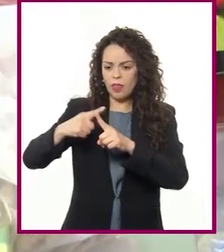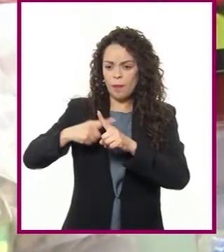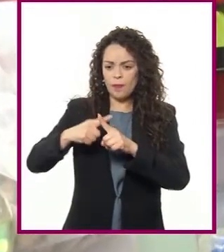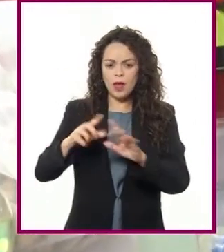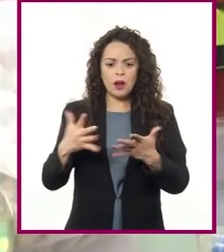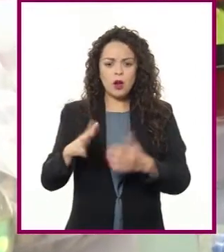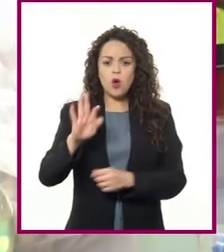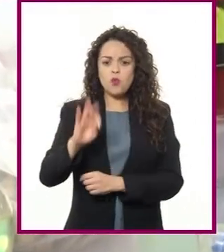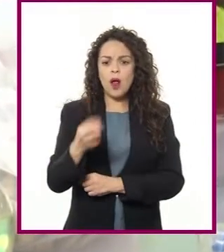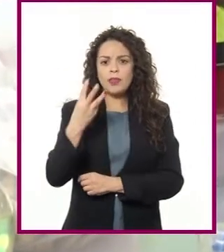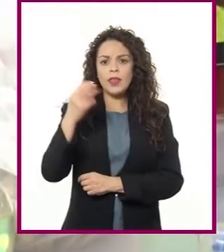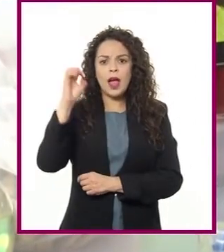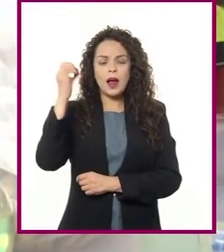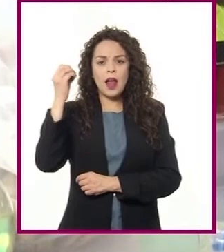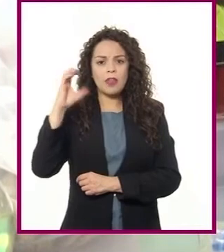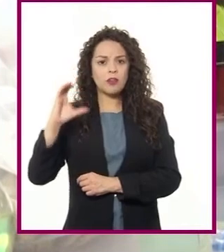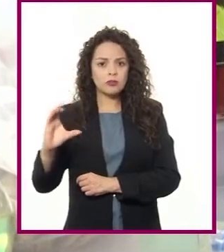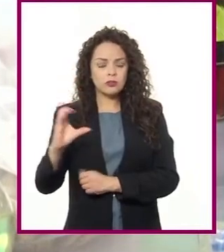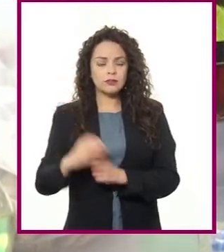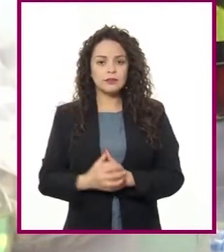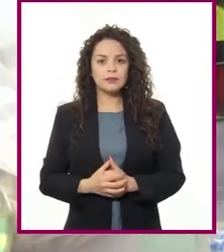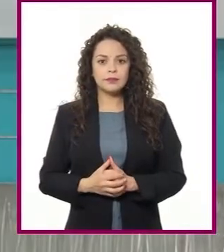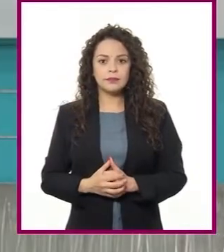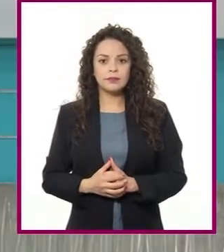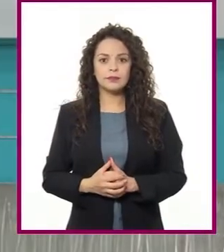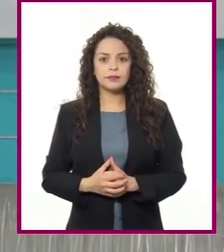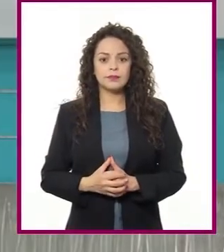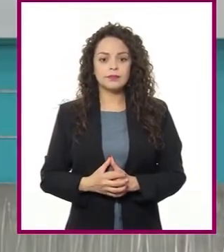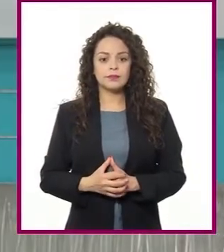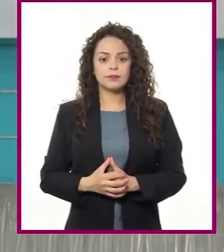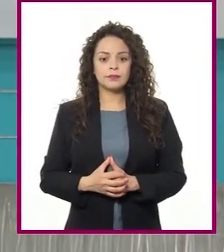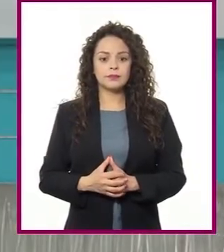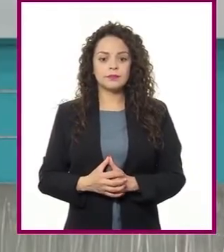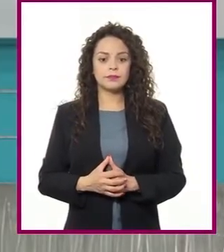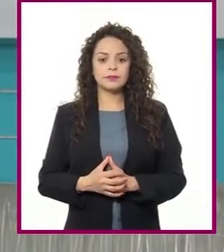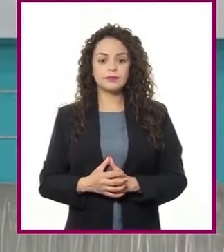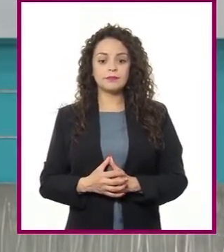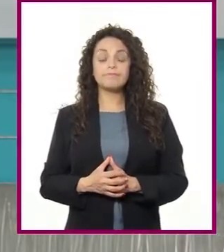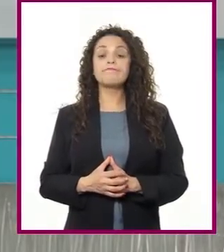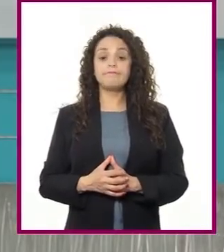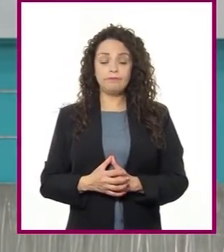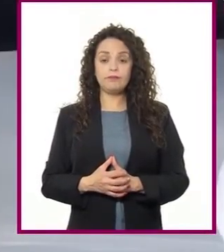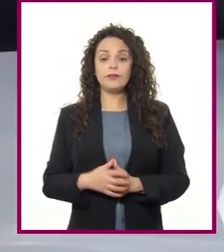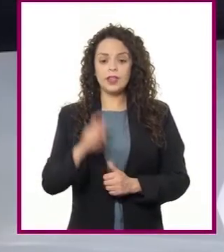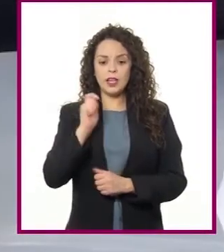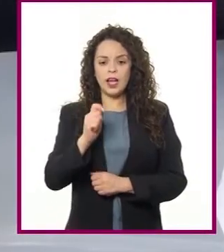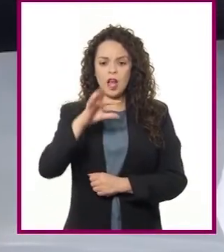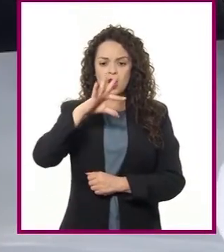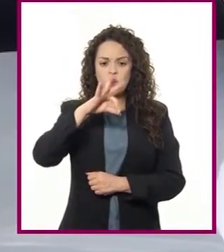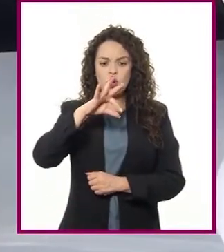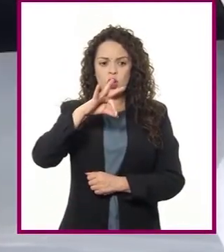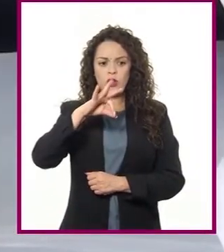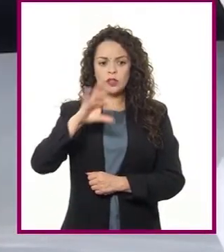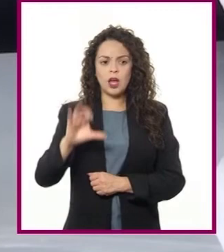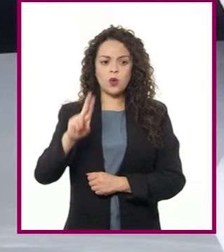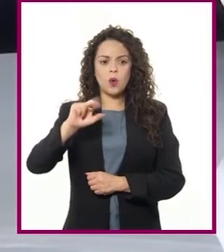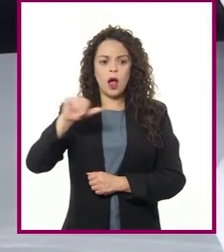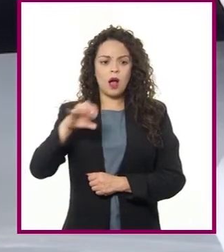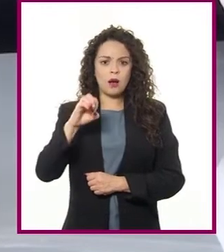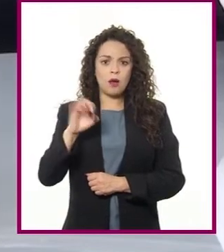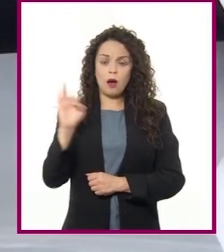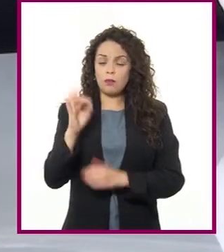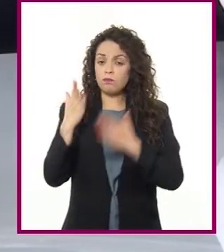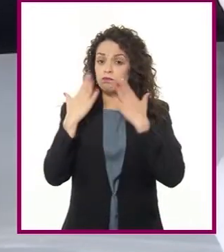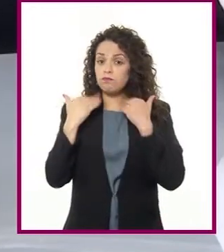de 43 grados Celsius. Le agregamos unas gotas de cuajo. Si no lo conseguiste,